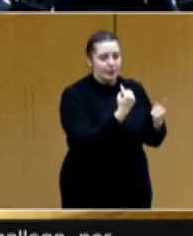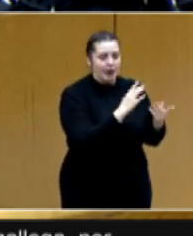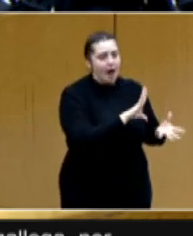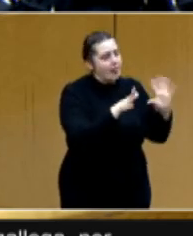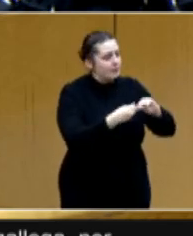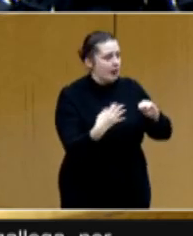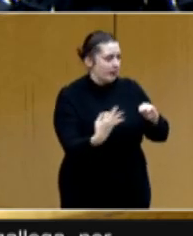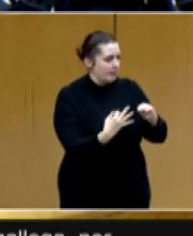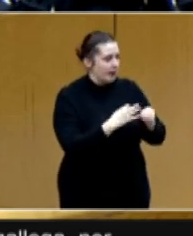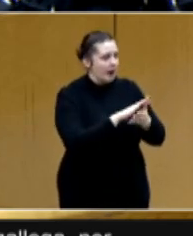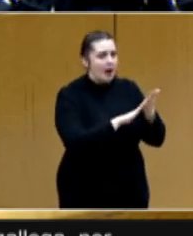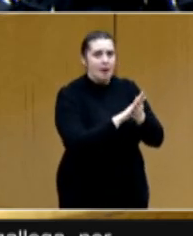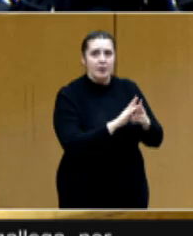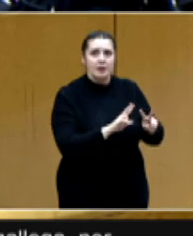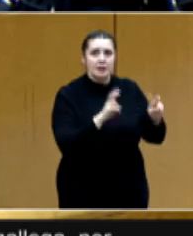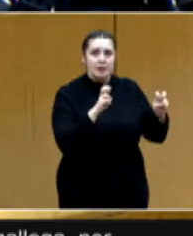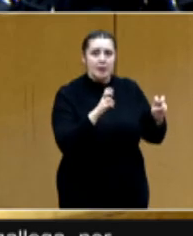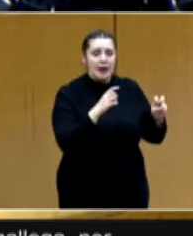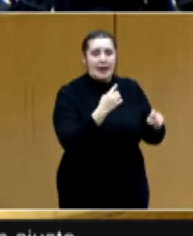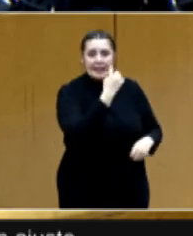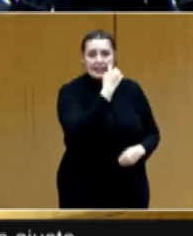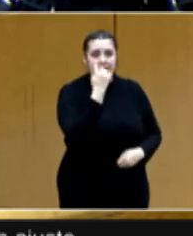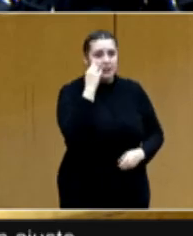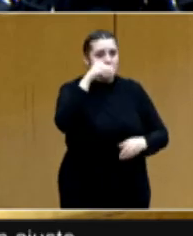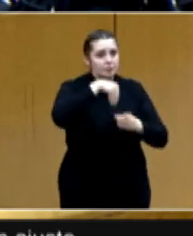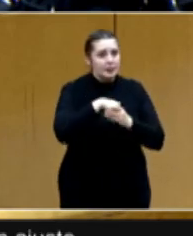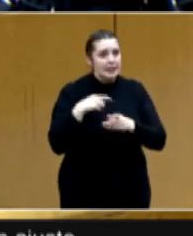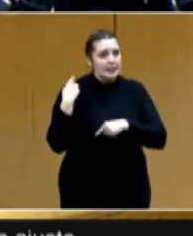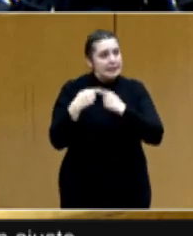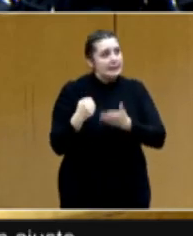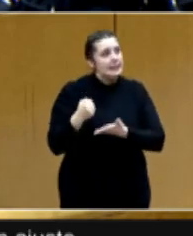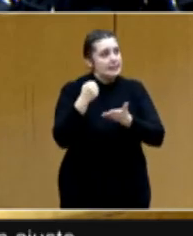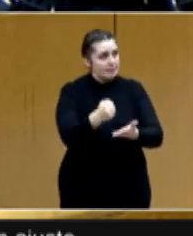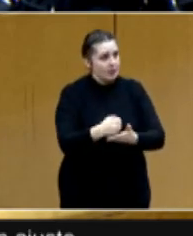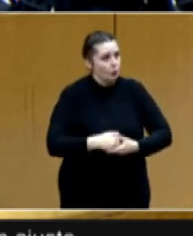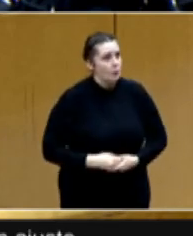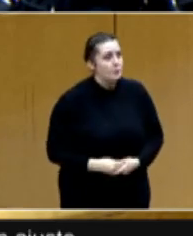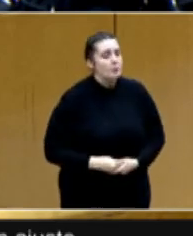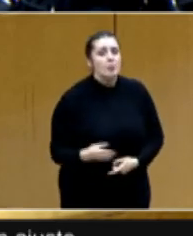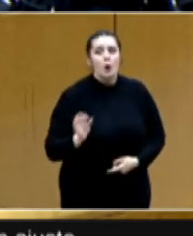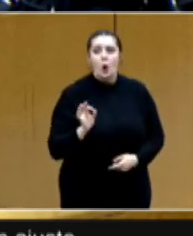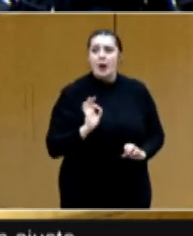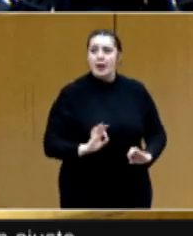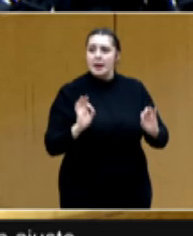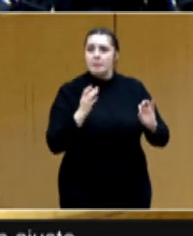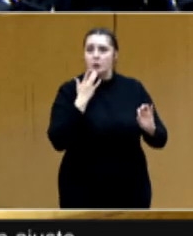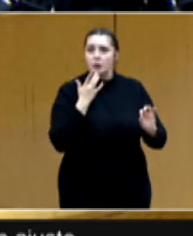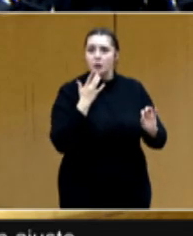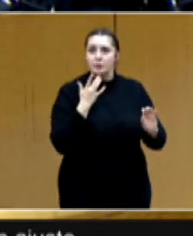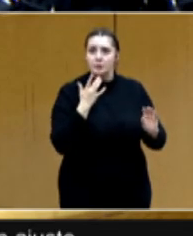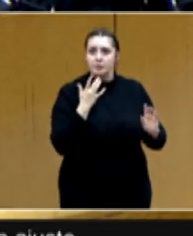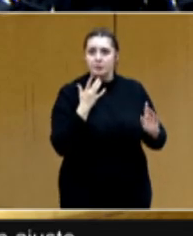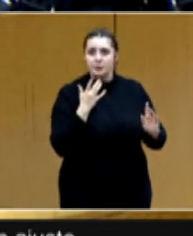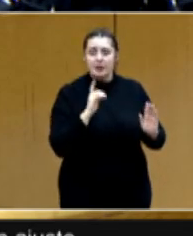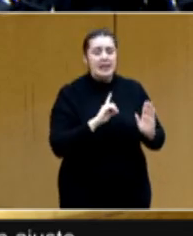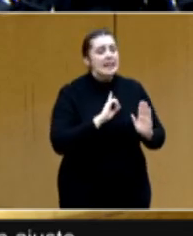a la idoneidad de los Testigos que intervienen en el testamento o específicos como la imposibilidad de revocar las disposiciones con